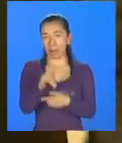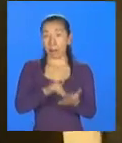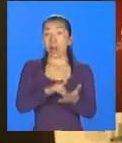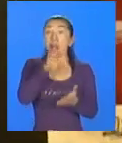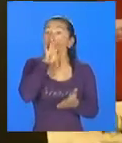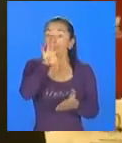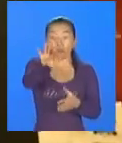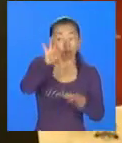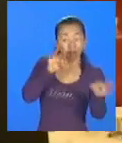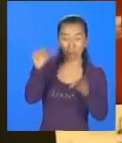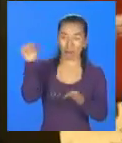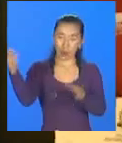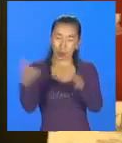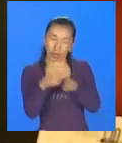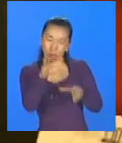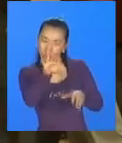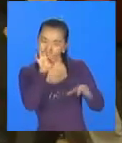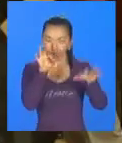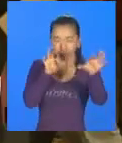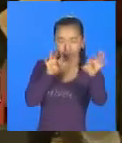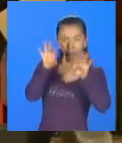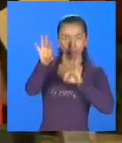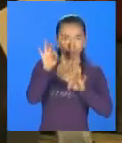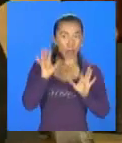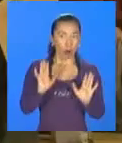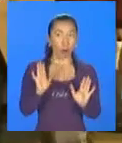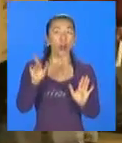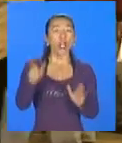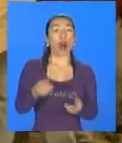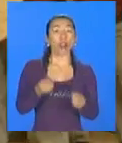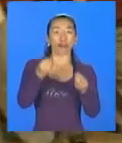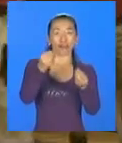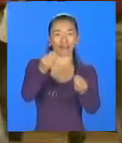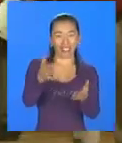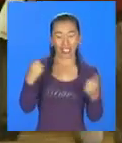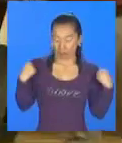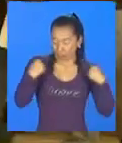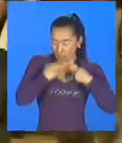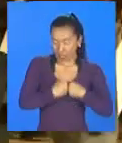mismos compañeros de operaciones. Como incentivos, usarán una chaqueta que los destaca.